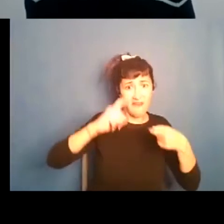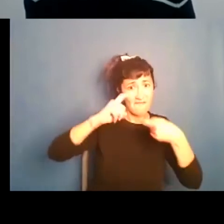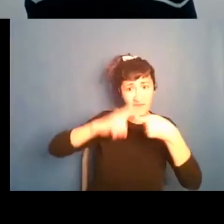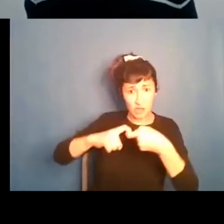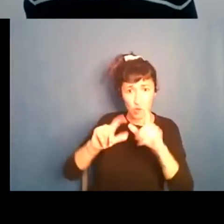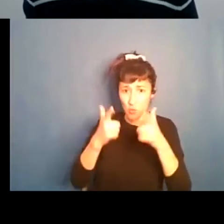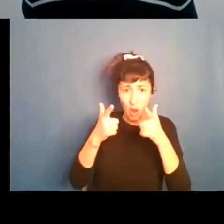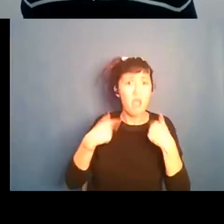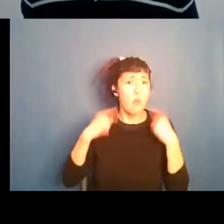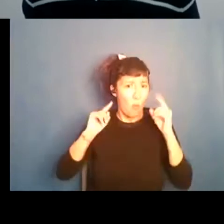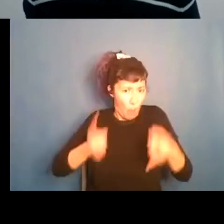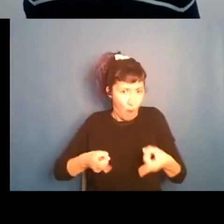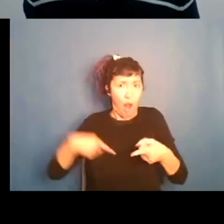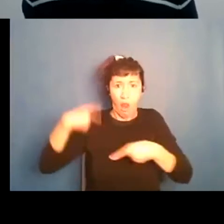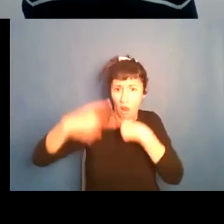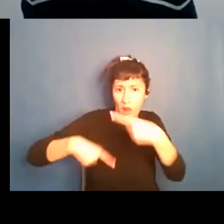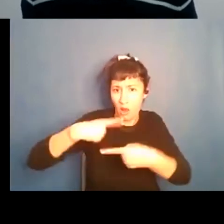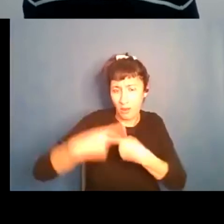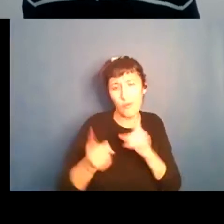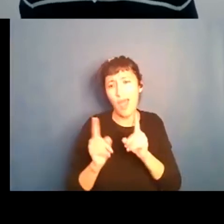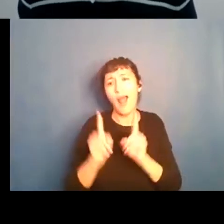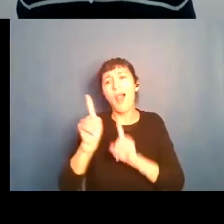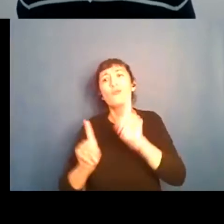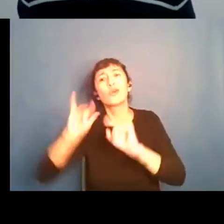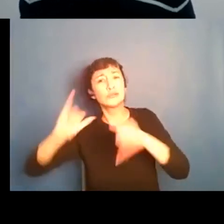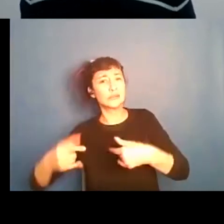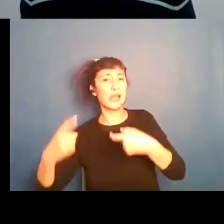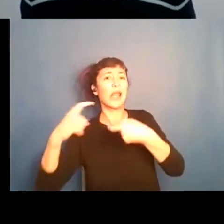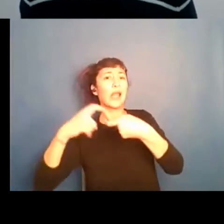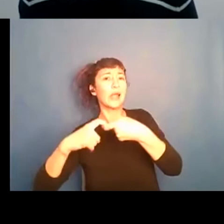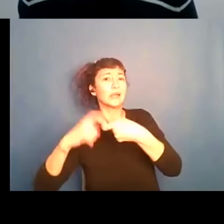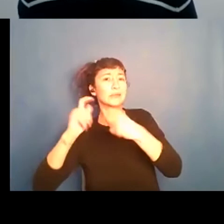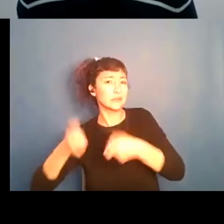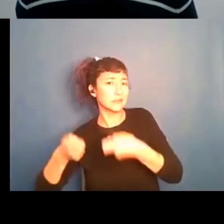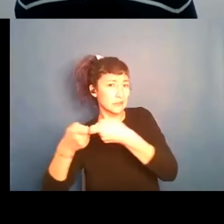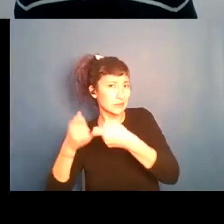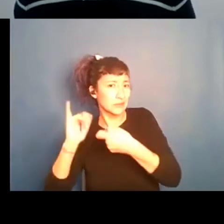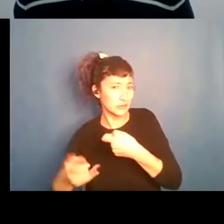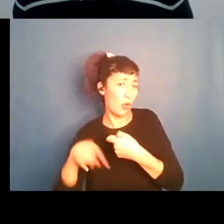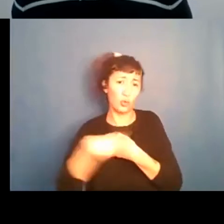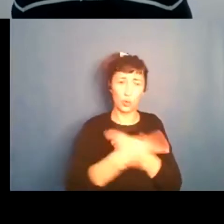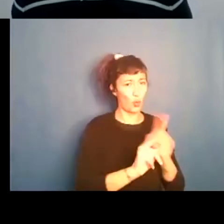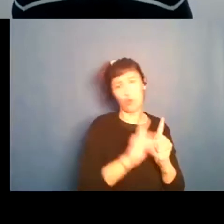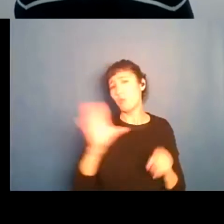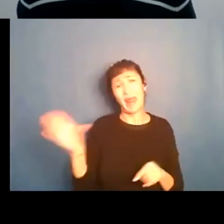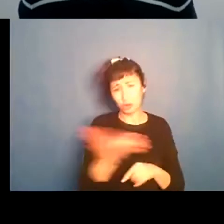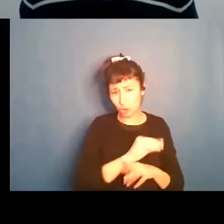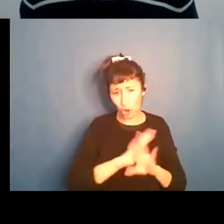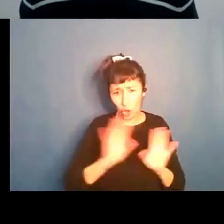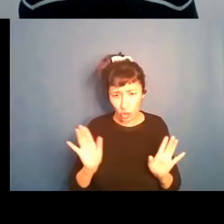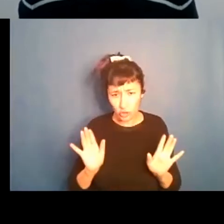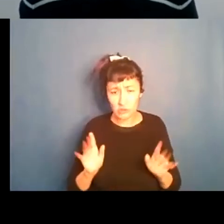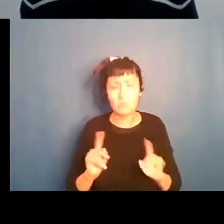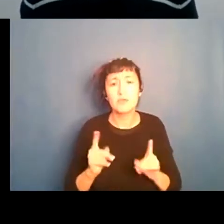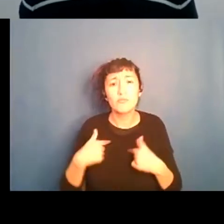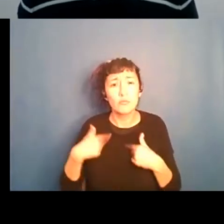solamente es una entidad que es bajo ala con las afiliaciones. ¿Sí? Bueno, como bien dije